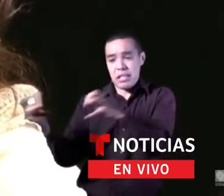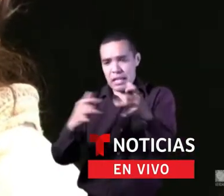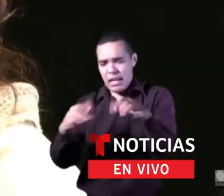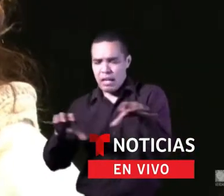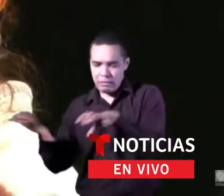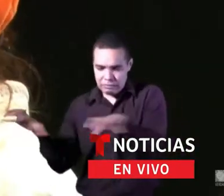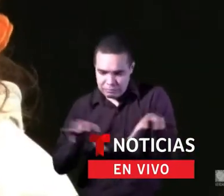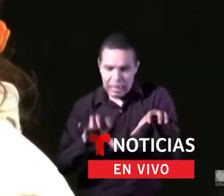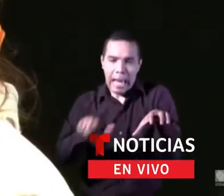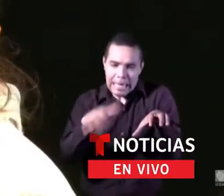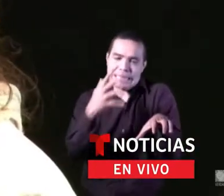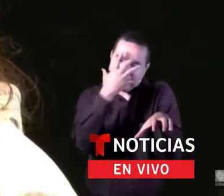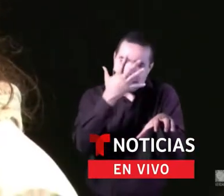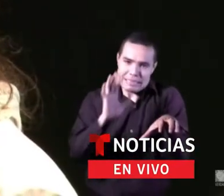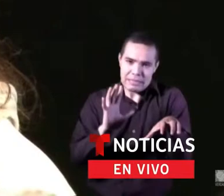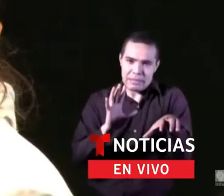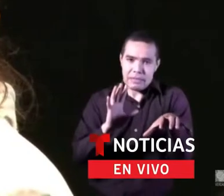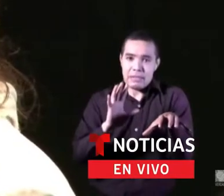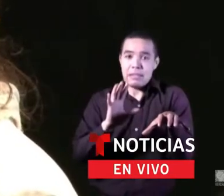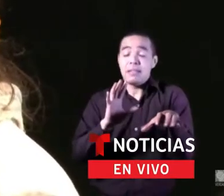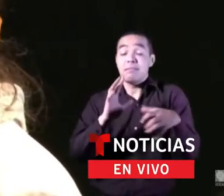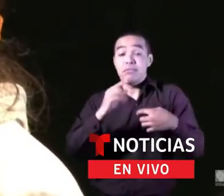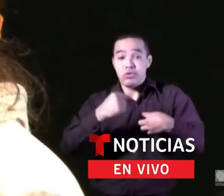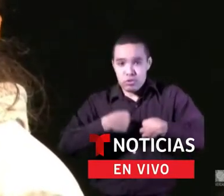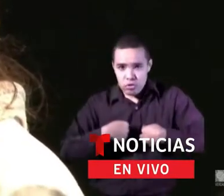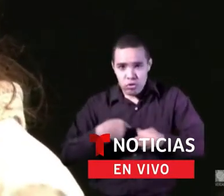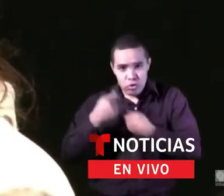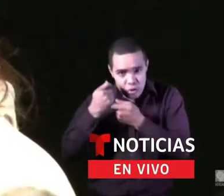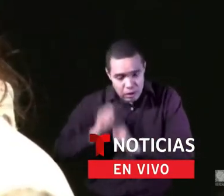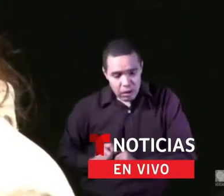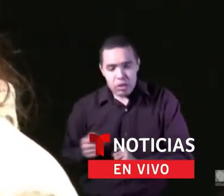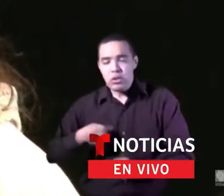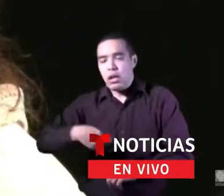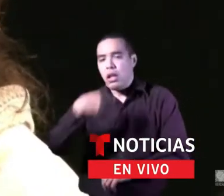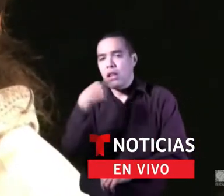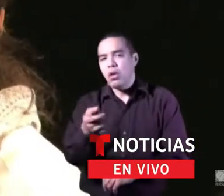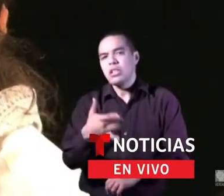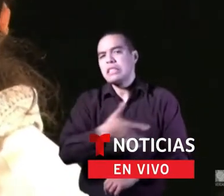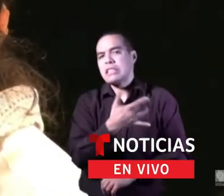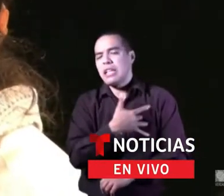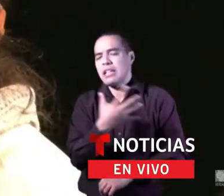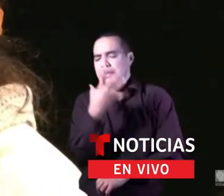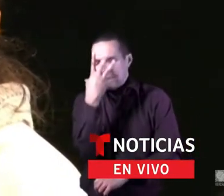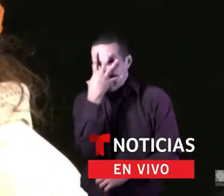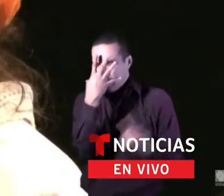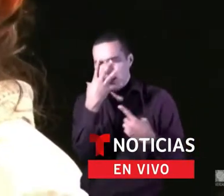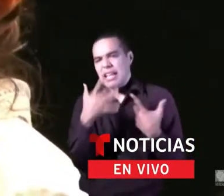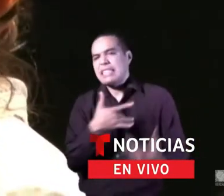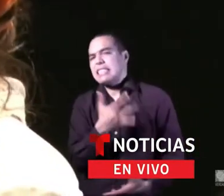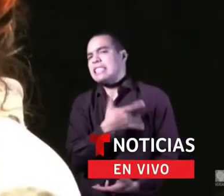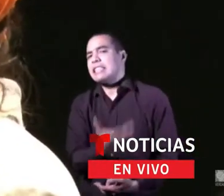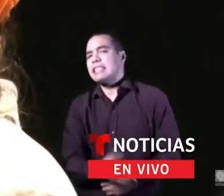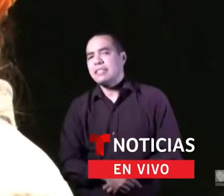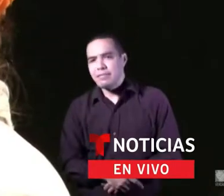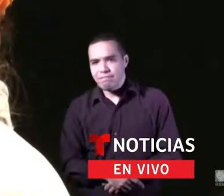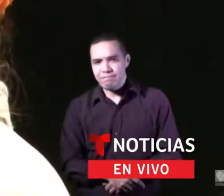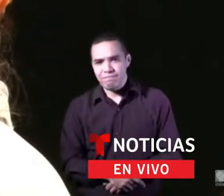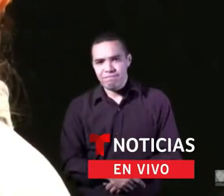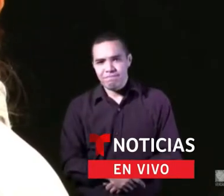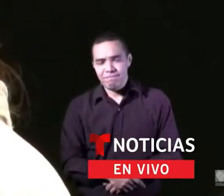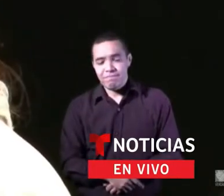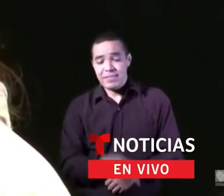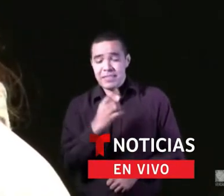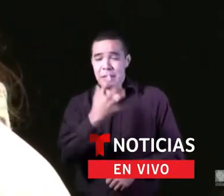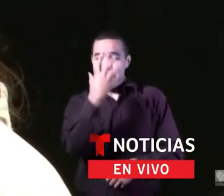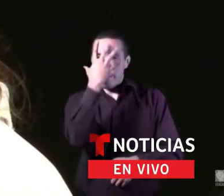yo necesito que usted exprese que siente con esa vergüenza es una vergüenza